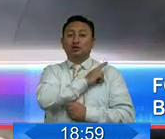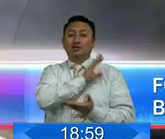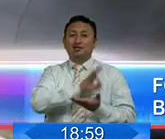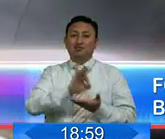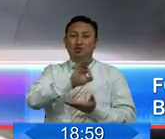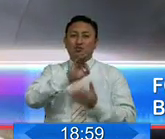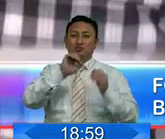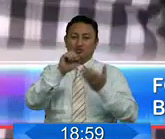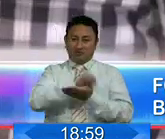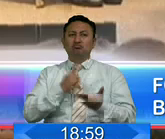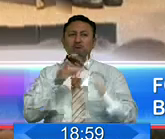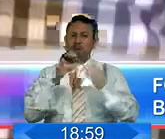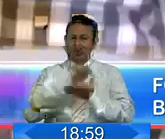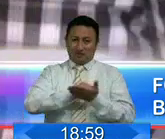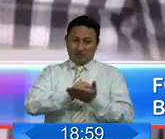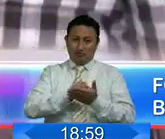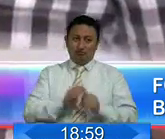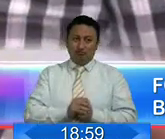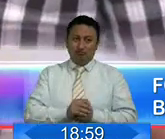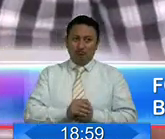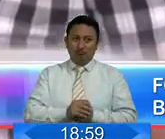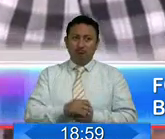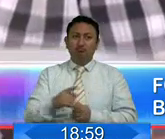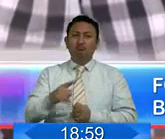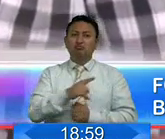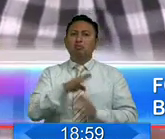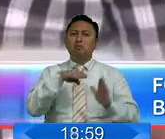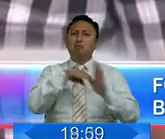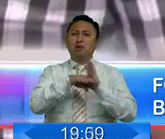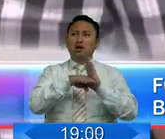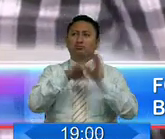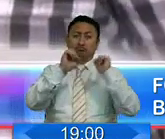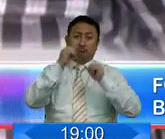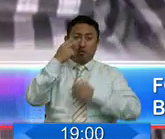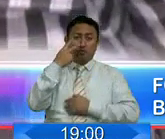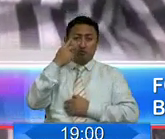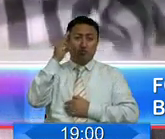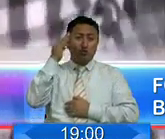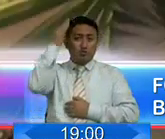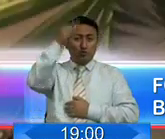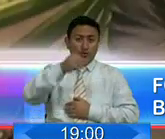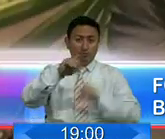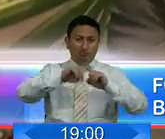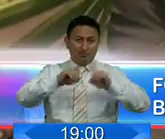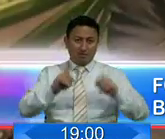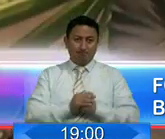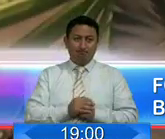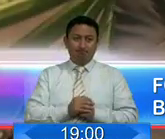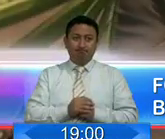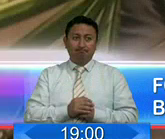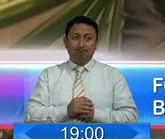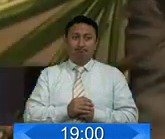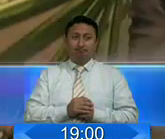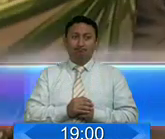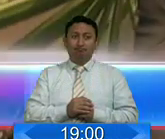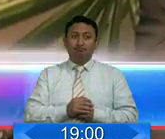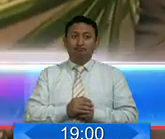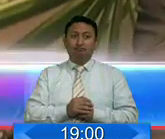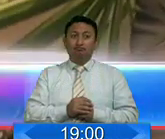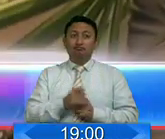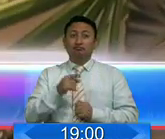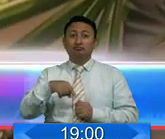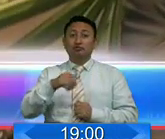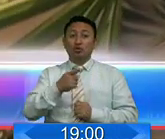Santo, la banca aparece como una visión de futuro por varios factores. Los frutos dependerán de